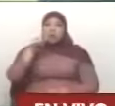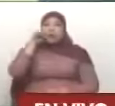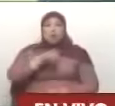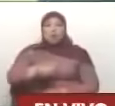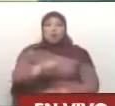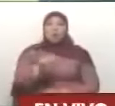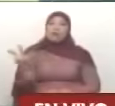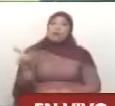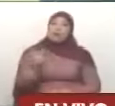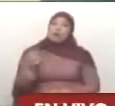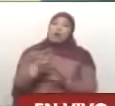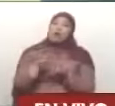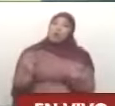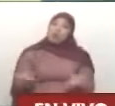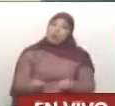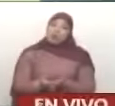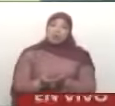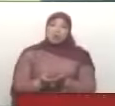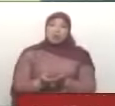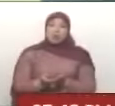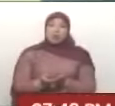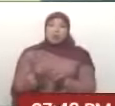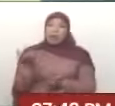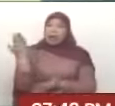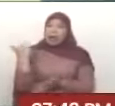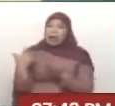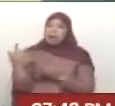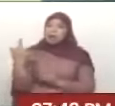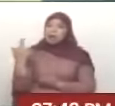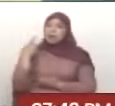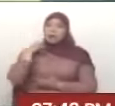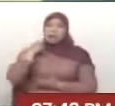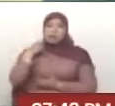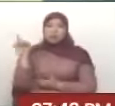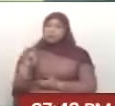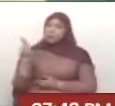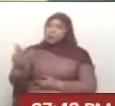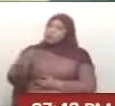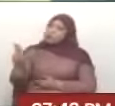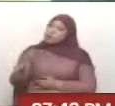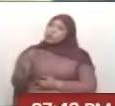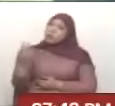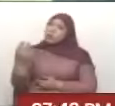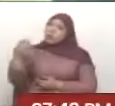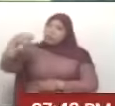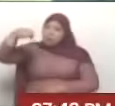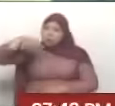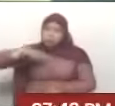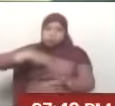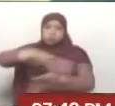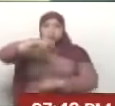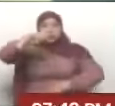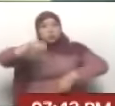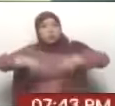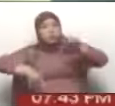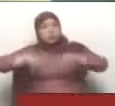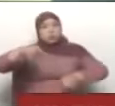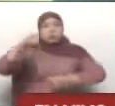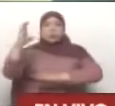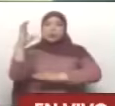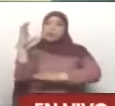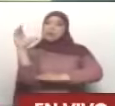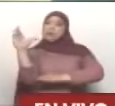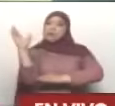de Venezuela, a los pueblos del mundo, que esto no se había visto. Que ataquen con bombas, que allanen